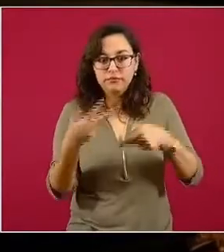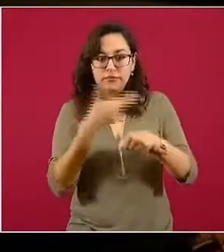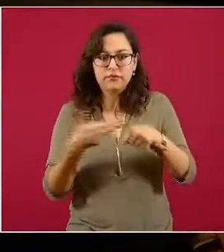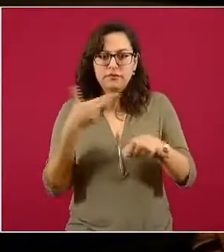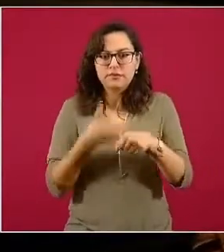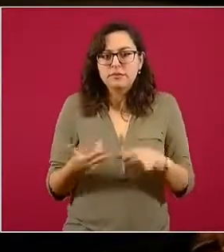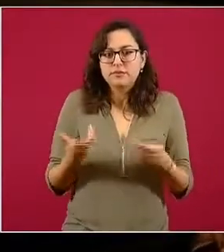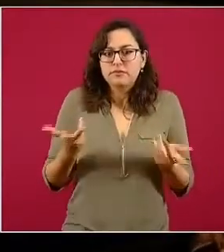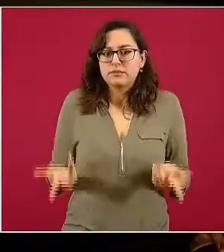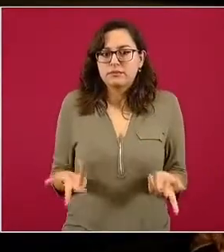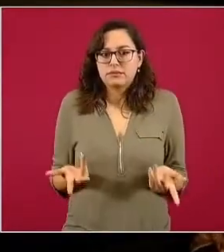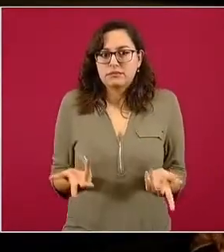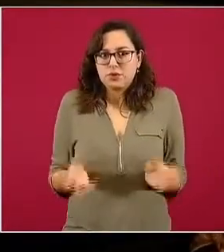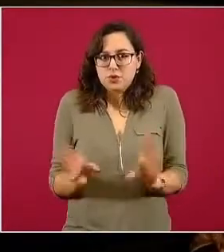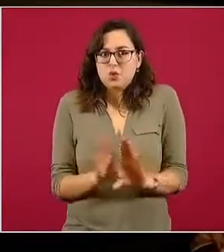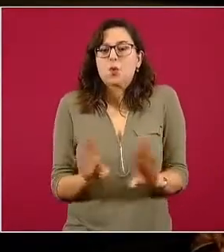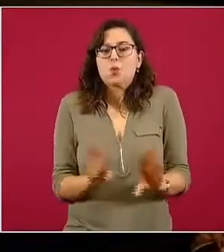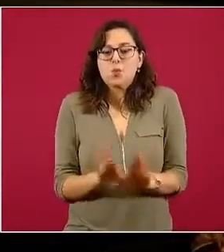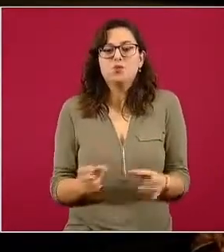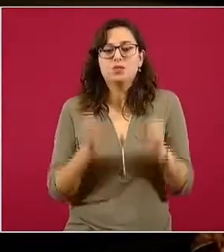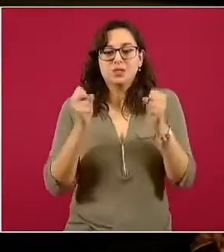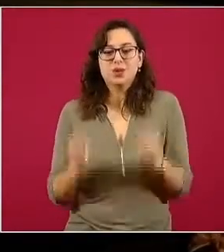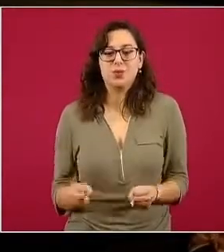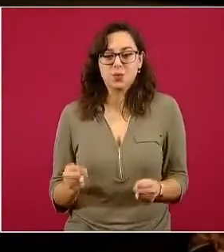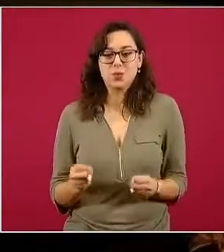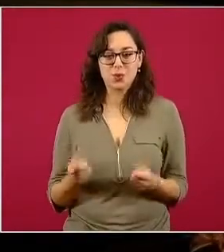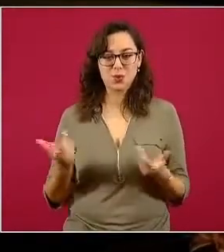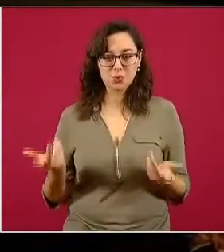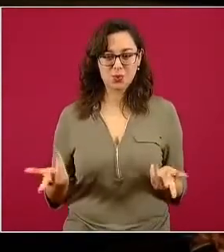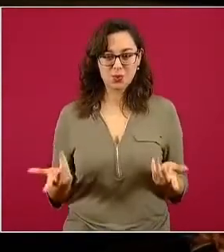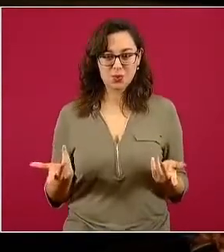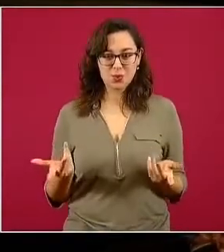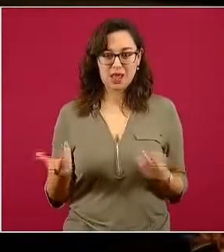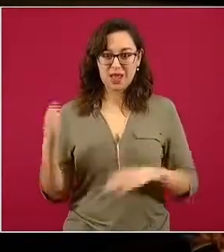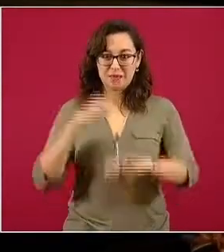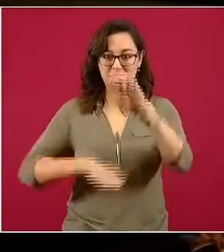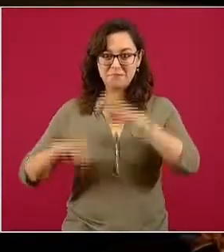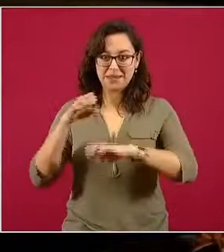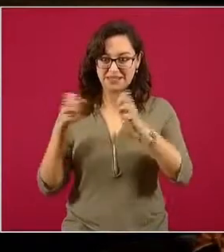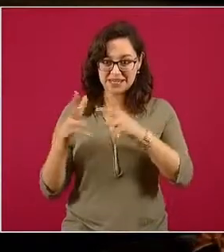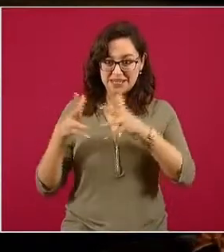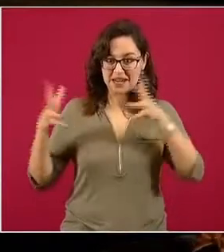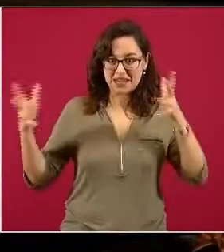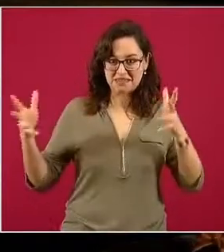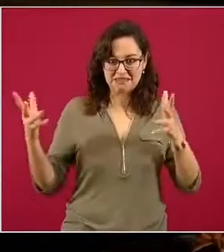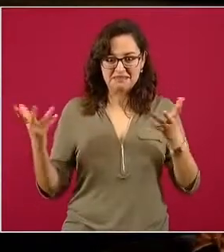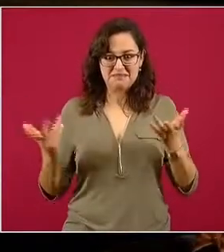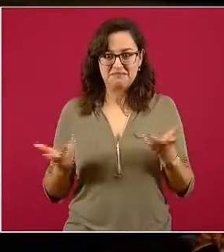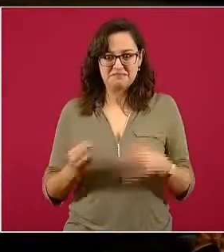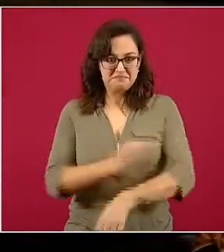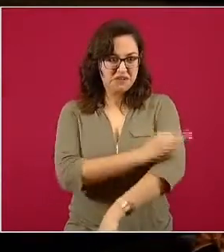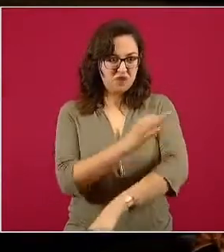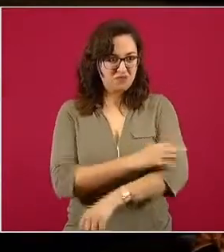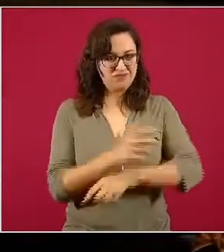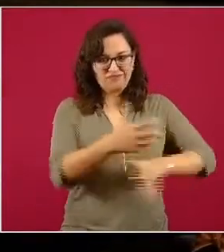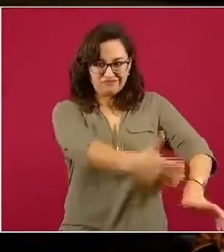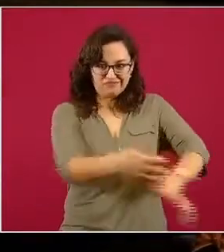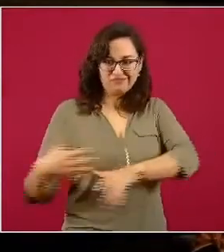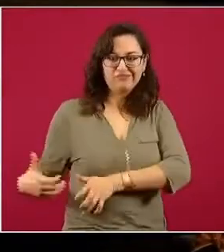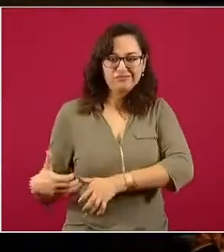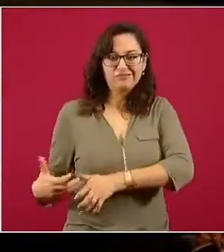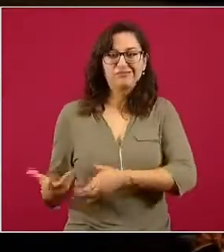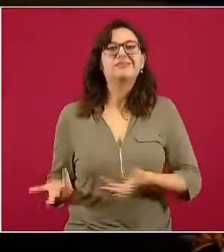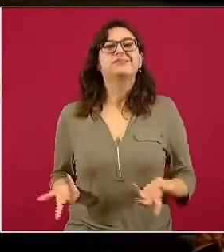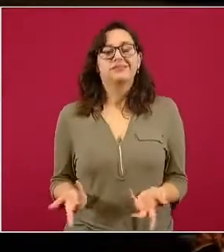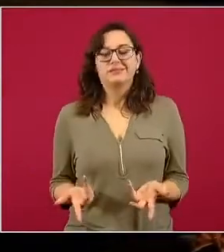trabajos, pues bueno, ¿cómo asegurarse que las grandes empresas no acaparen vacunas, ¿no?